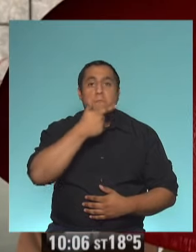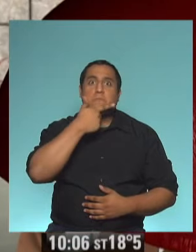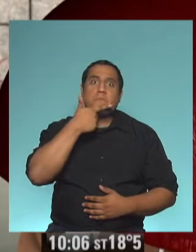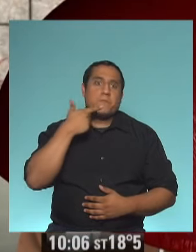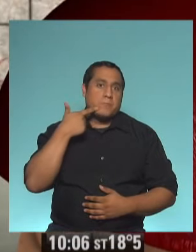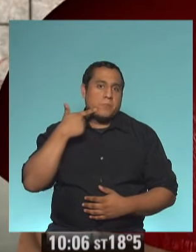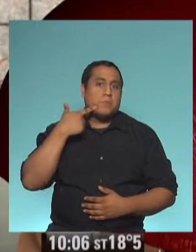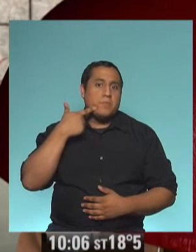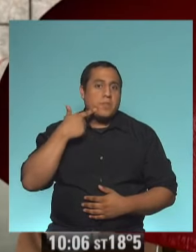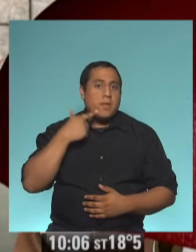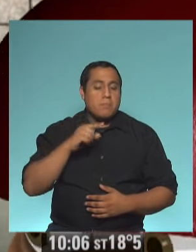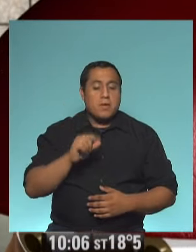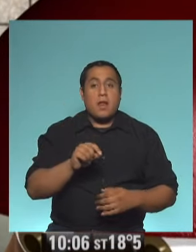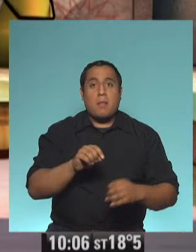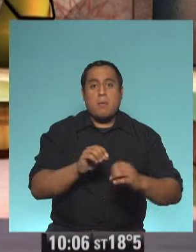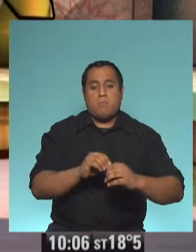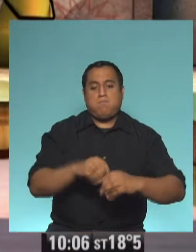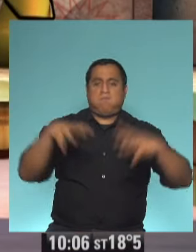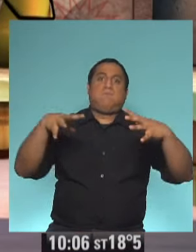que la masa crezca despacito.